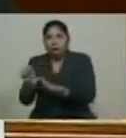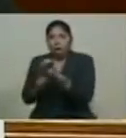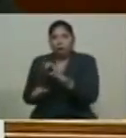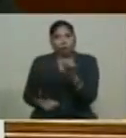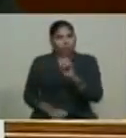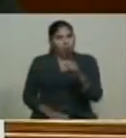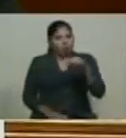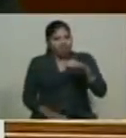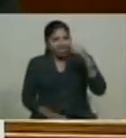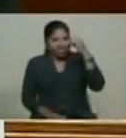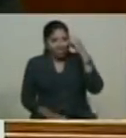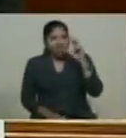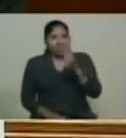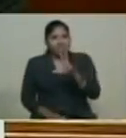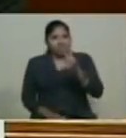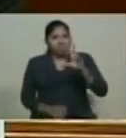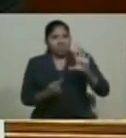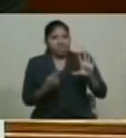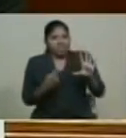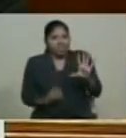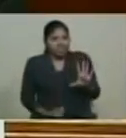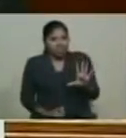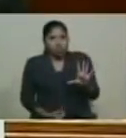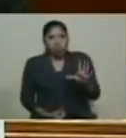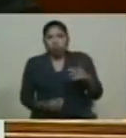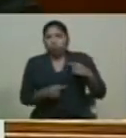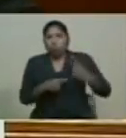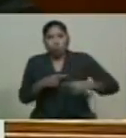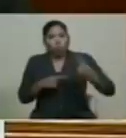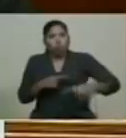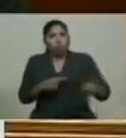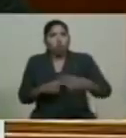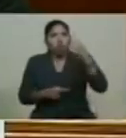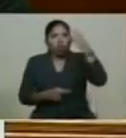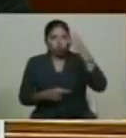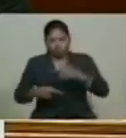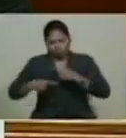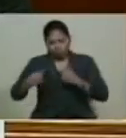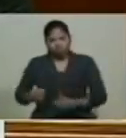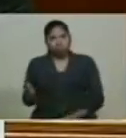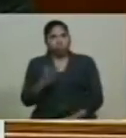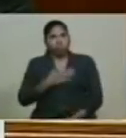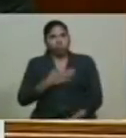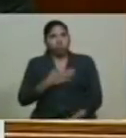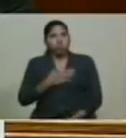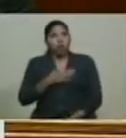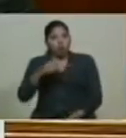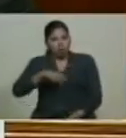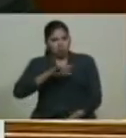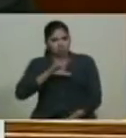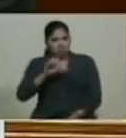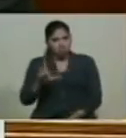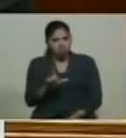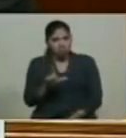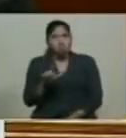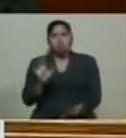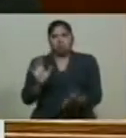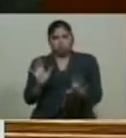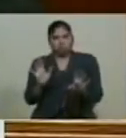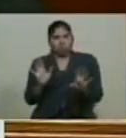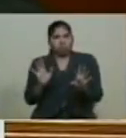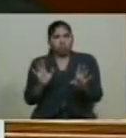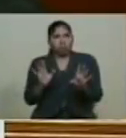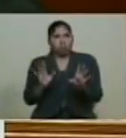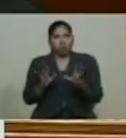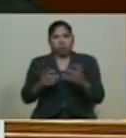año. Nosotros lo sentimos aquí. Que hoy 5 de julio se nos cruzan todas